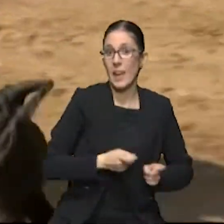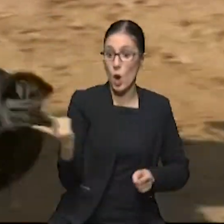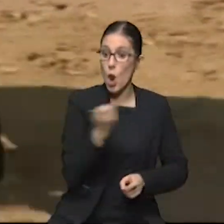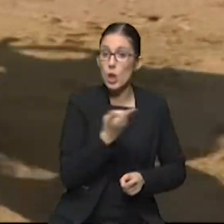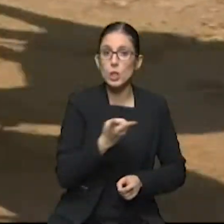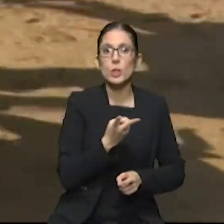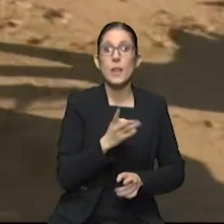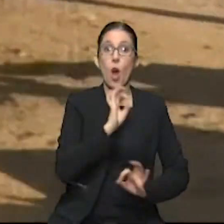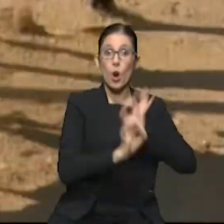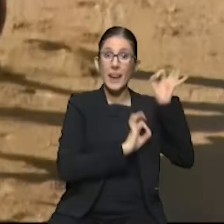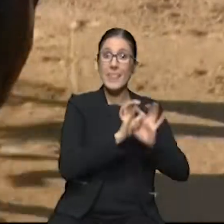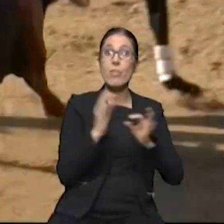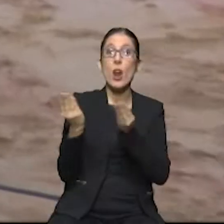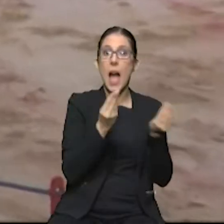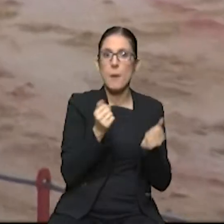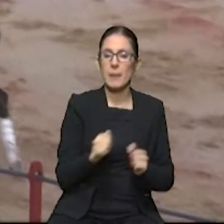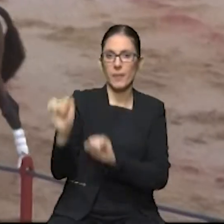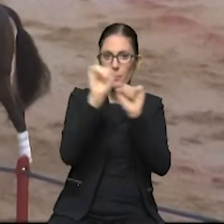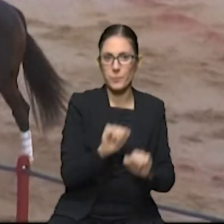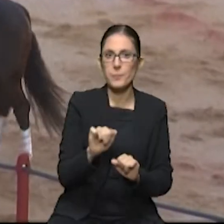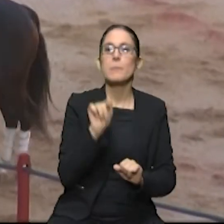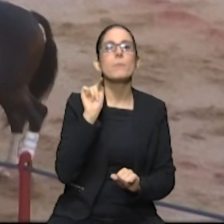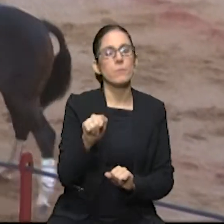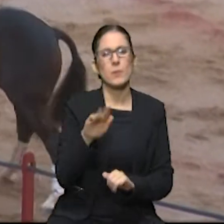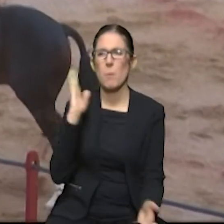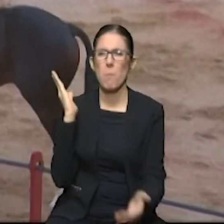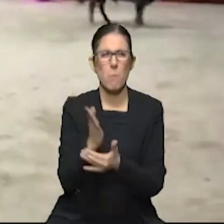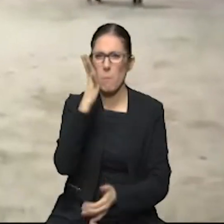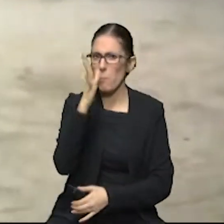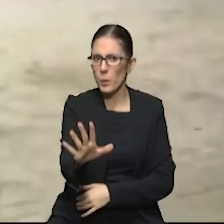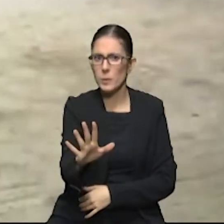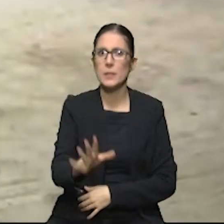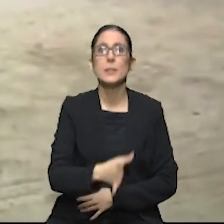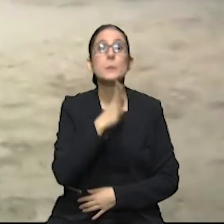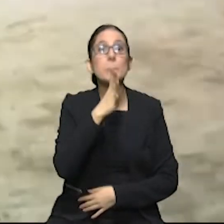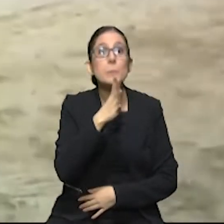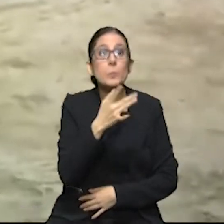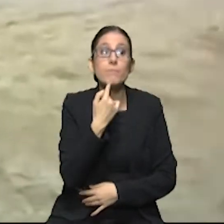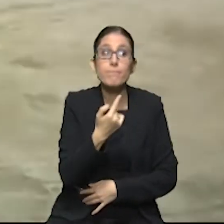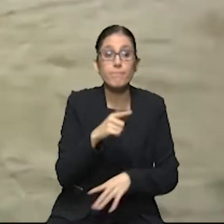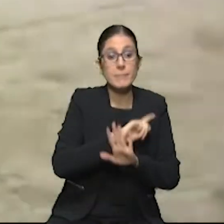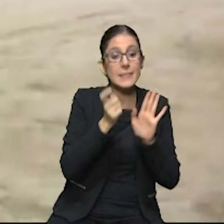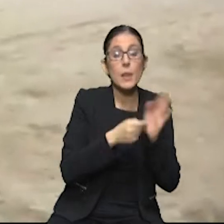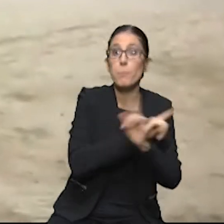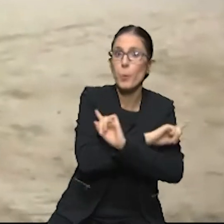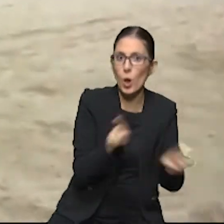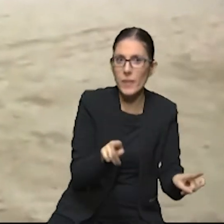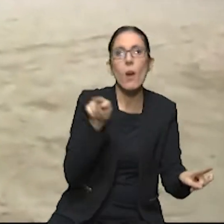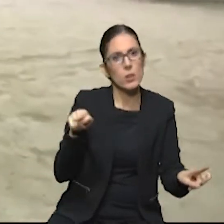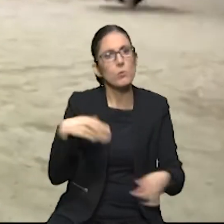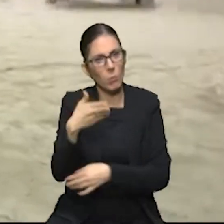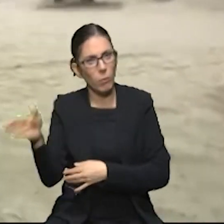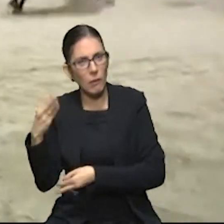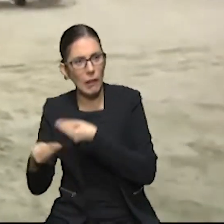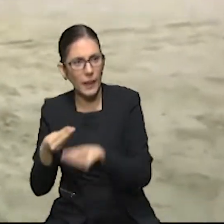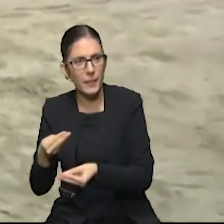una organización ambientalista por haber toreado en una plaza mexicana de Cancún pese a una prohibición legal. Fue una corrida con polémica, ya que hubo varias